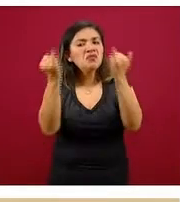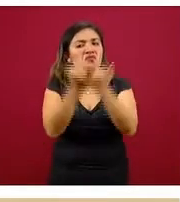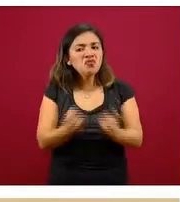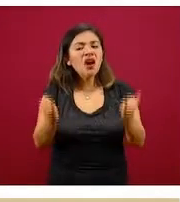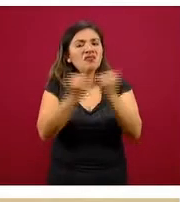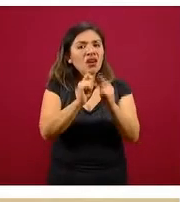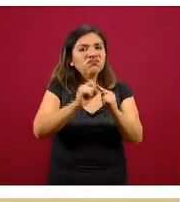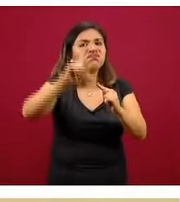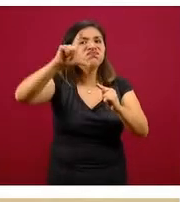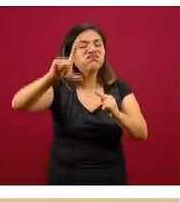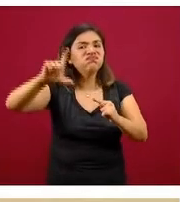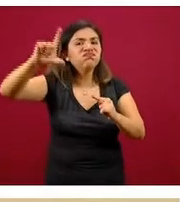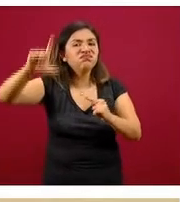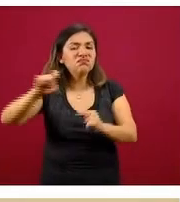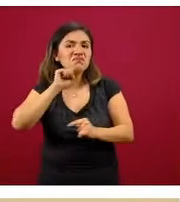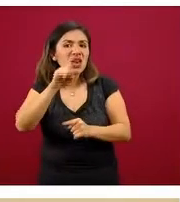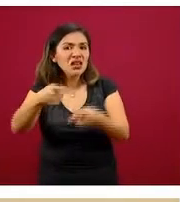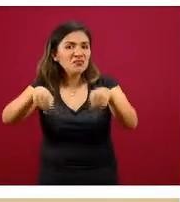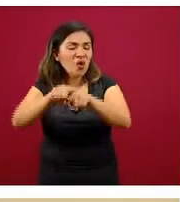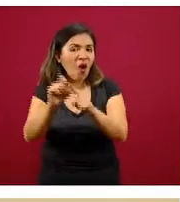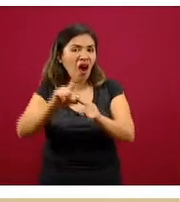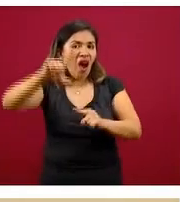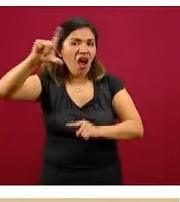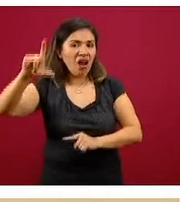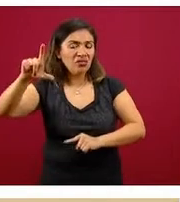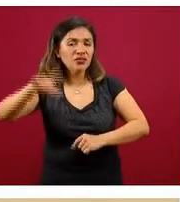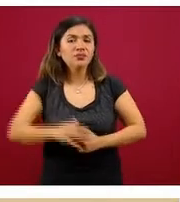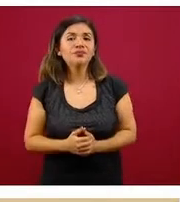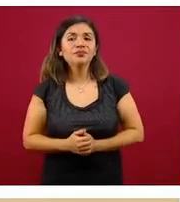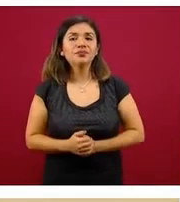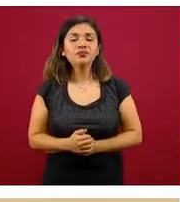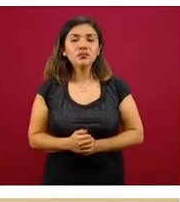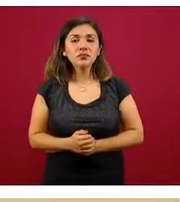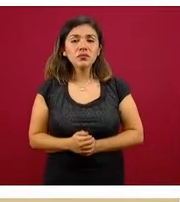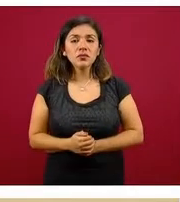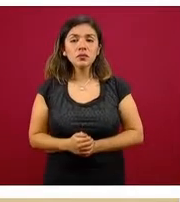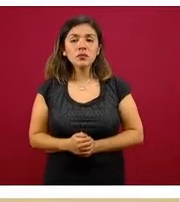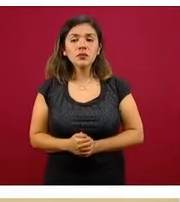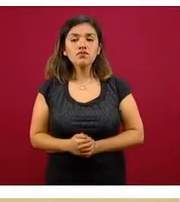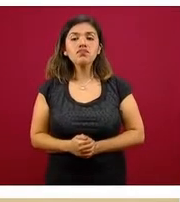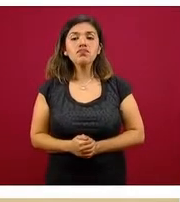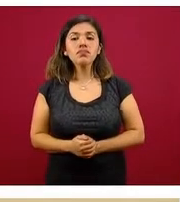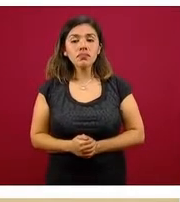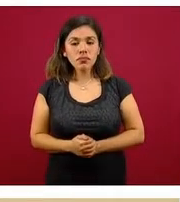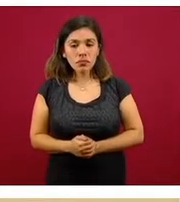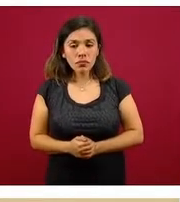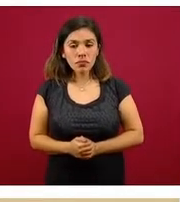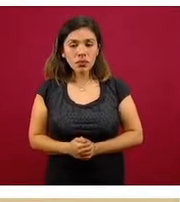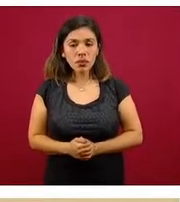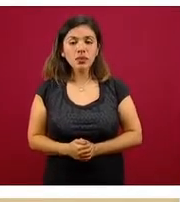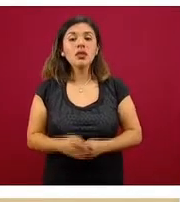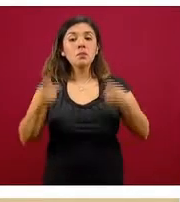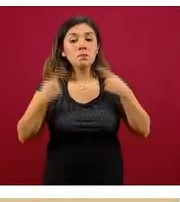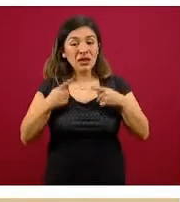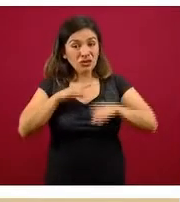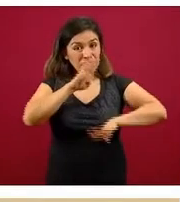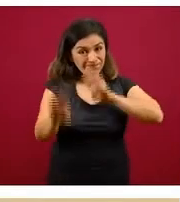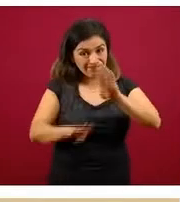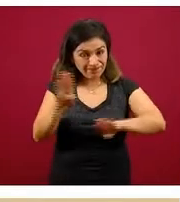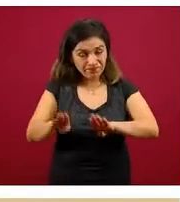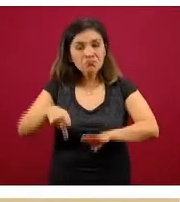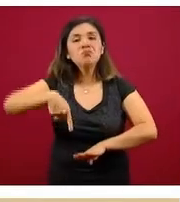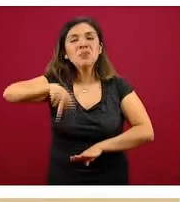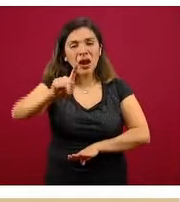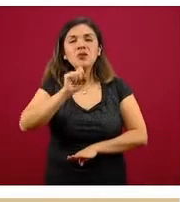aunque se ha mantenido en ese nivel alto. Veamos la siguiente diapositiva, es la distribución de las defunciones, pero ahora